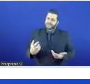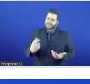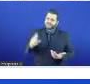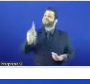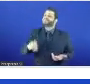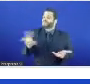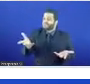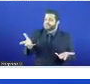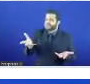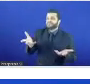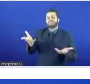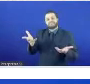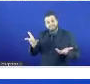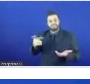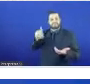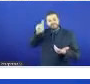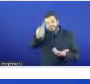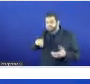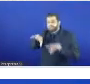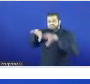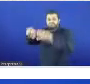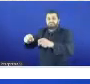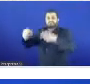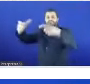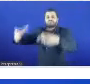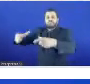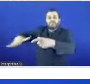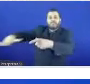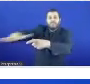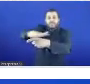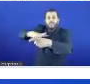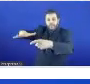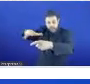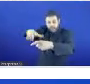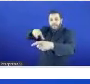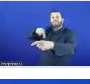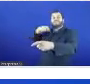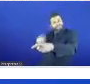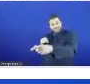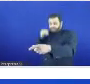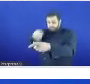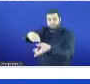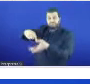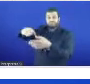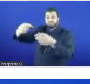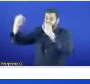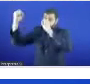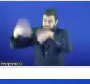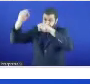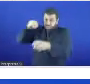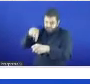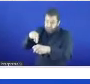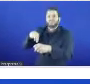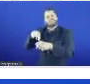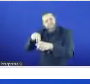y tienen que ser cumplidos. Entonces es una amenaza muy grave que esto suceda. Una segunda amenaza me parece que